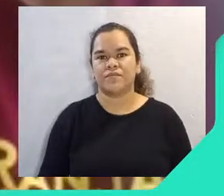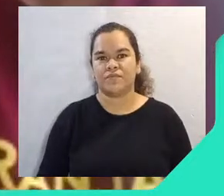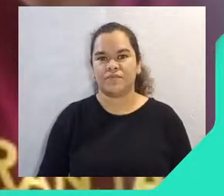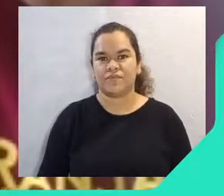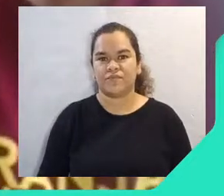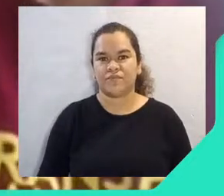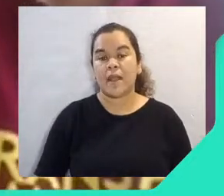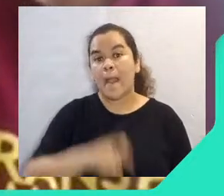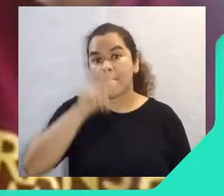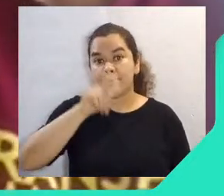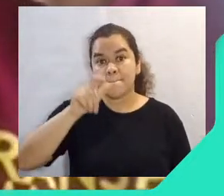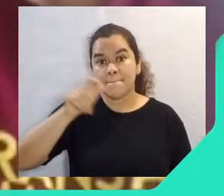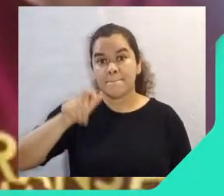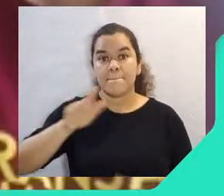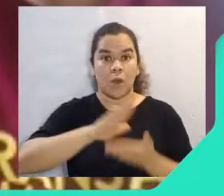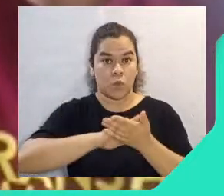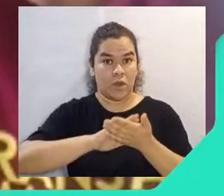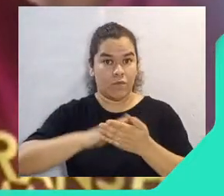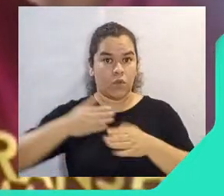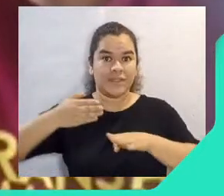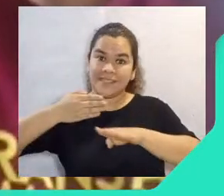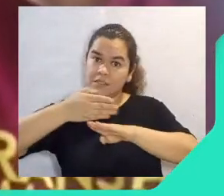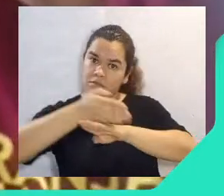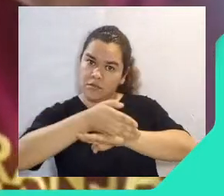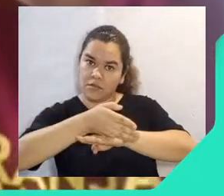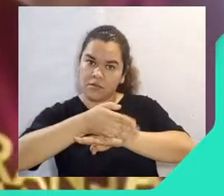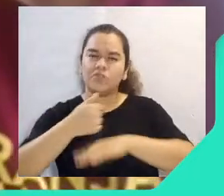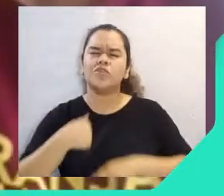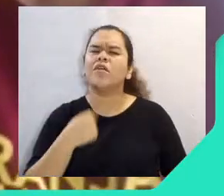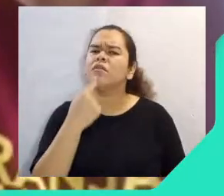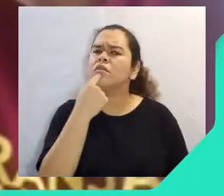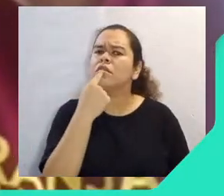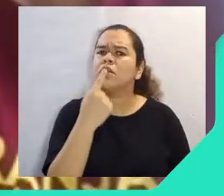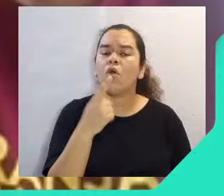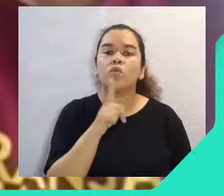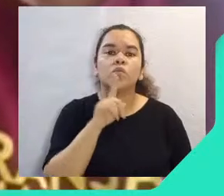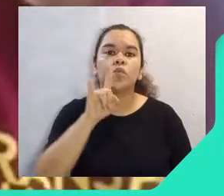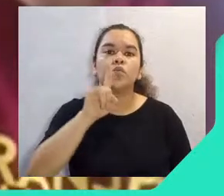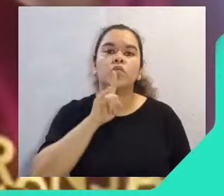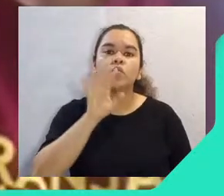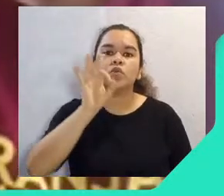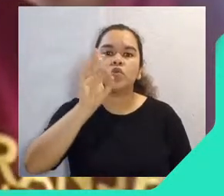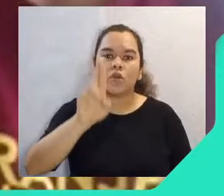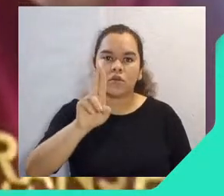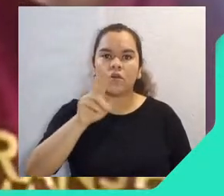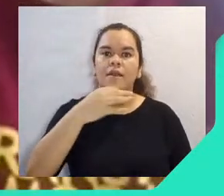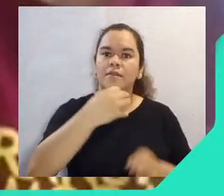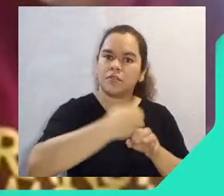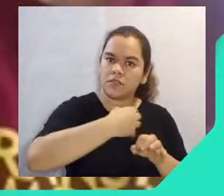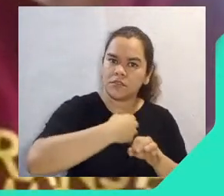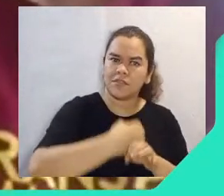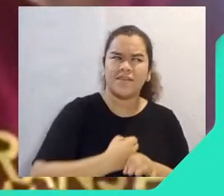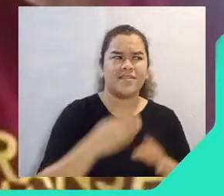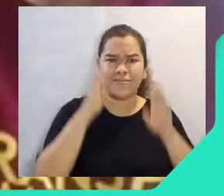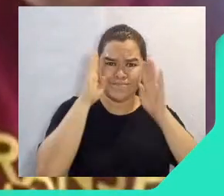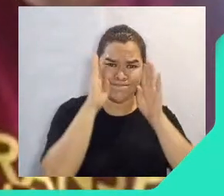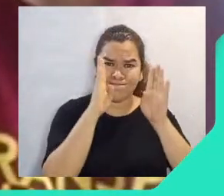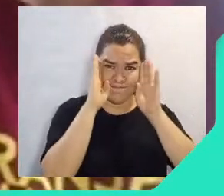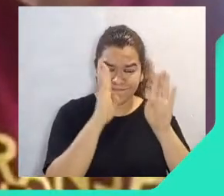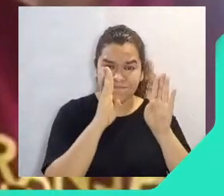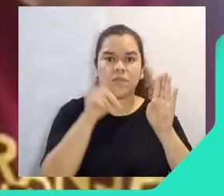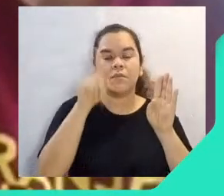que ingresa, les recomiendo muchísimo que aprovechen las tutorías que les ofrece la facultad, y también la accesibilidad del